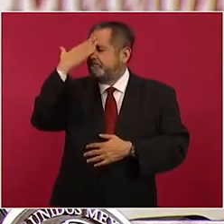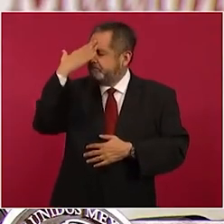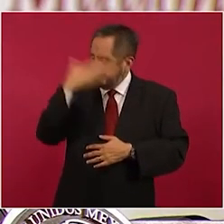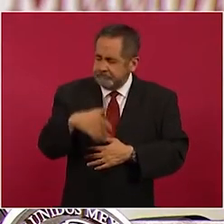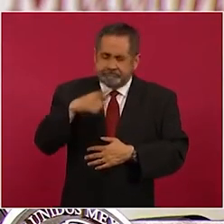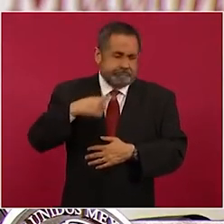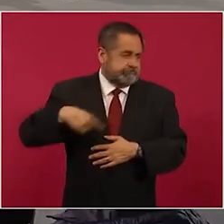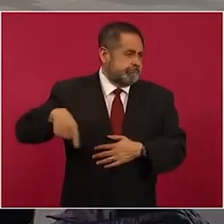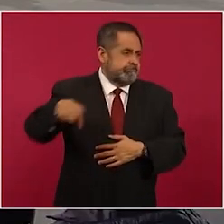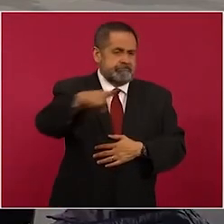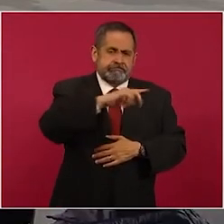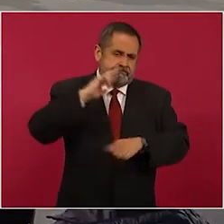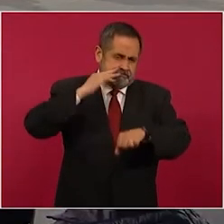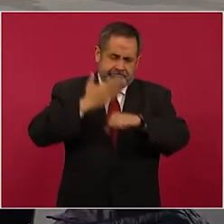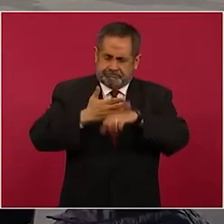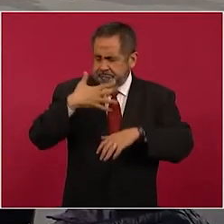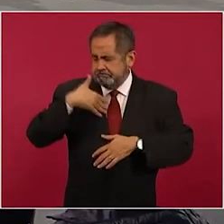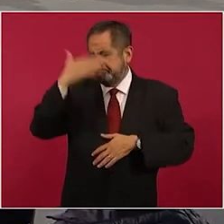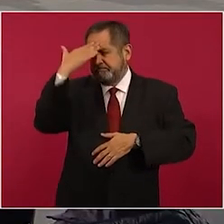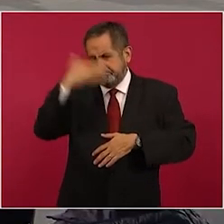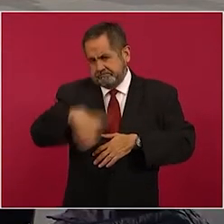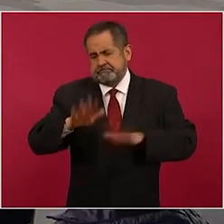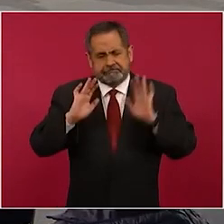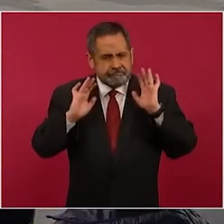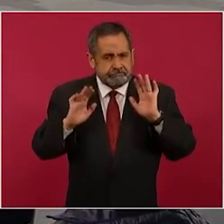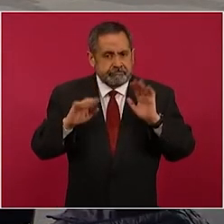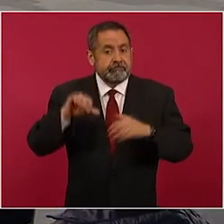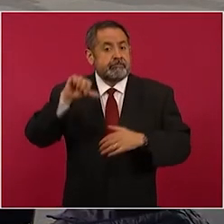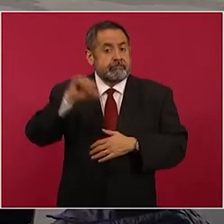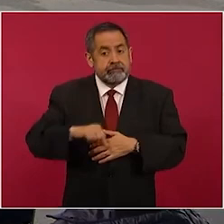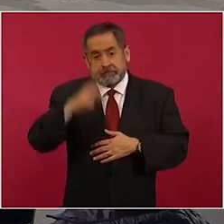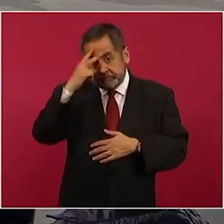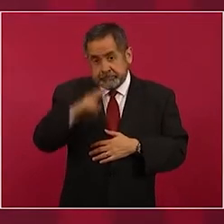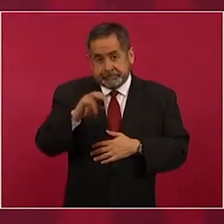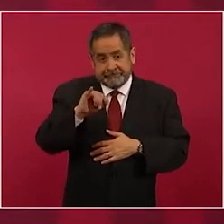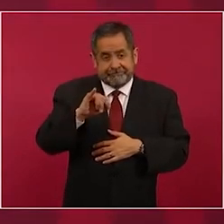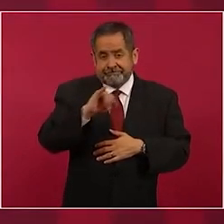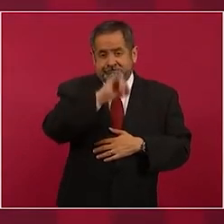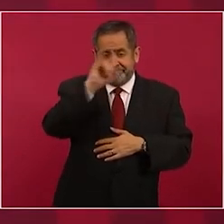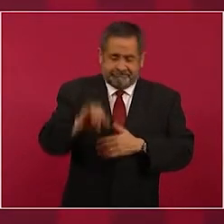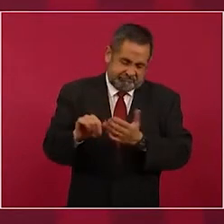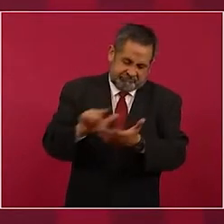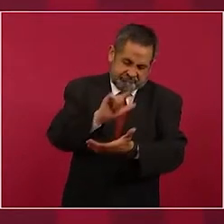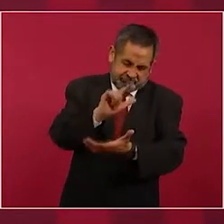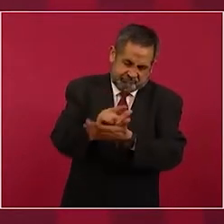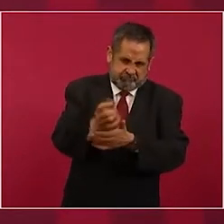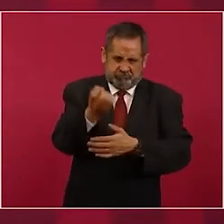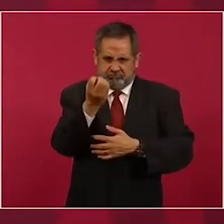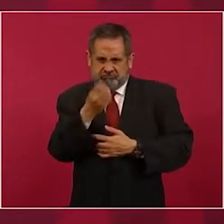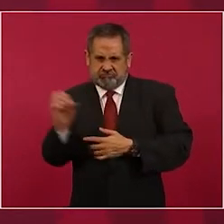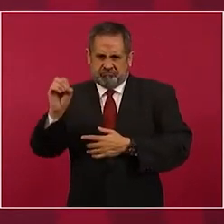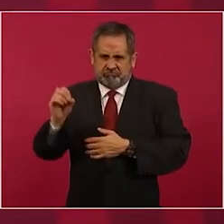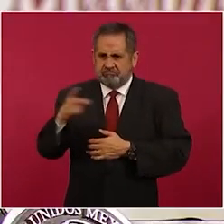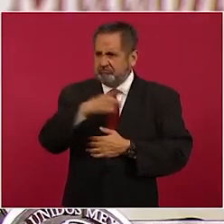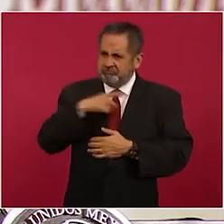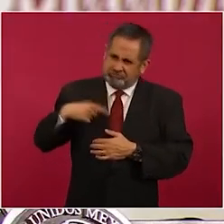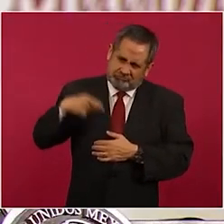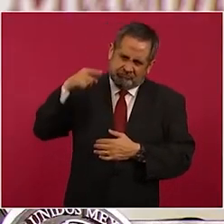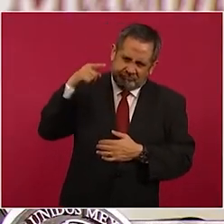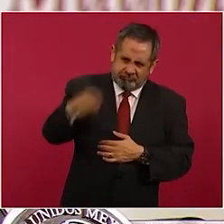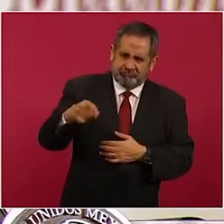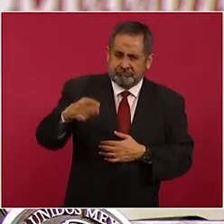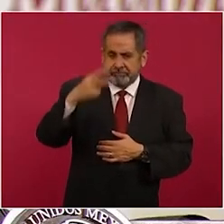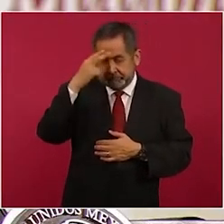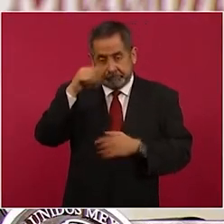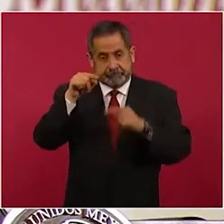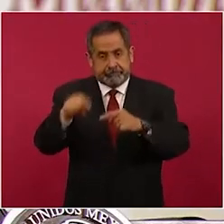muy participativo, muy solidario. En México nunca establecimos obligaciones para el individuo.